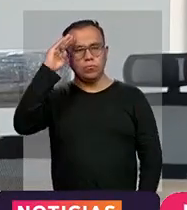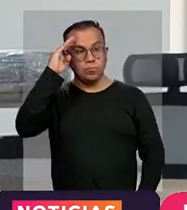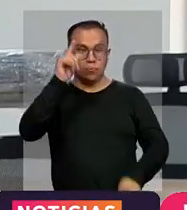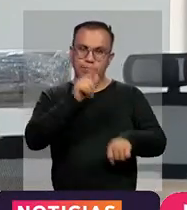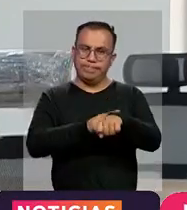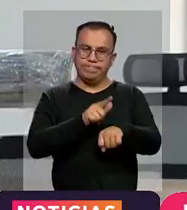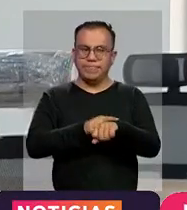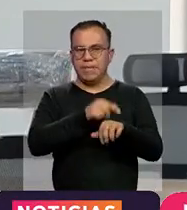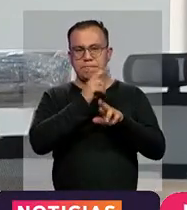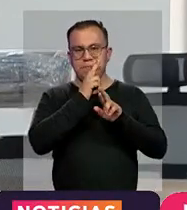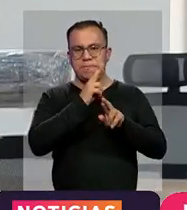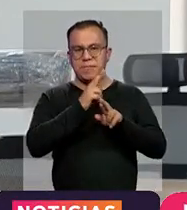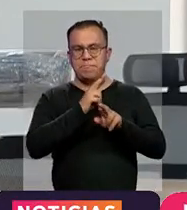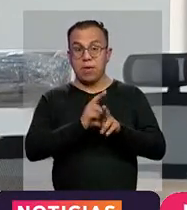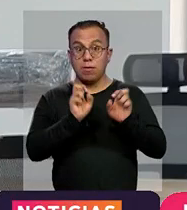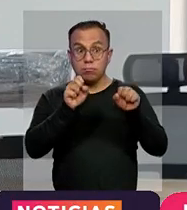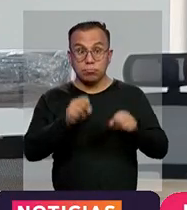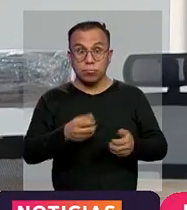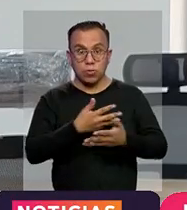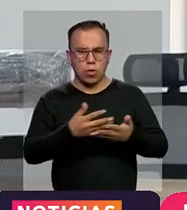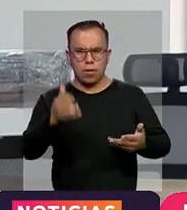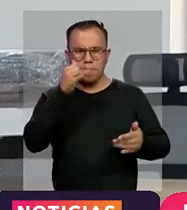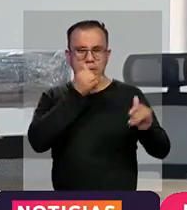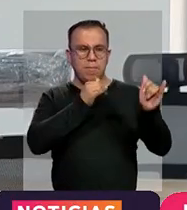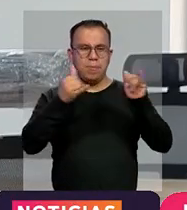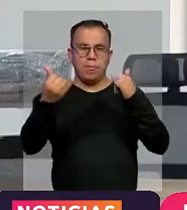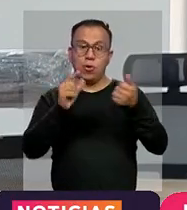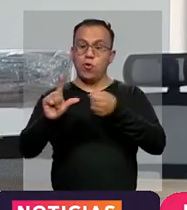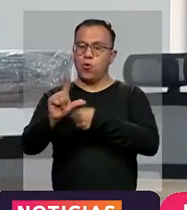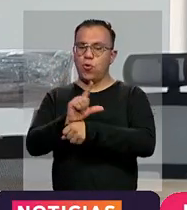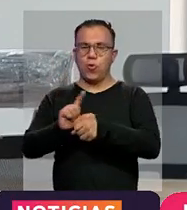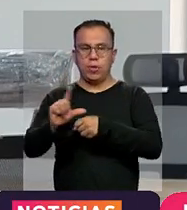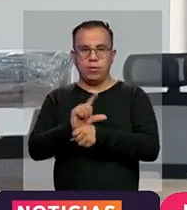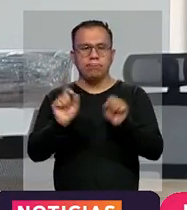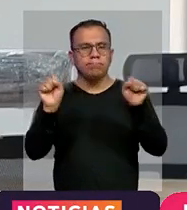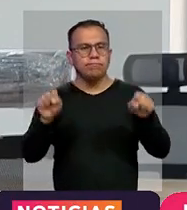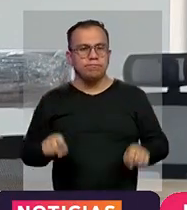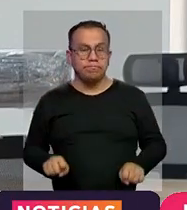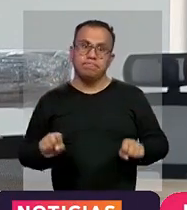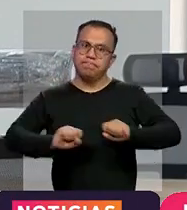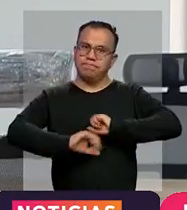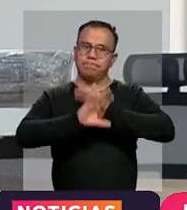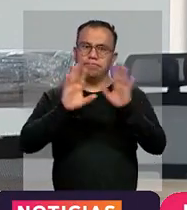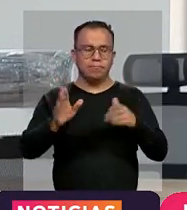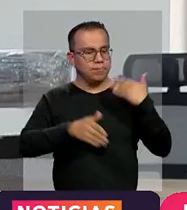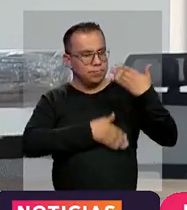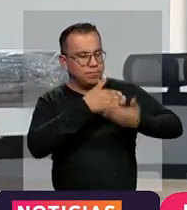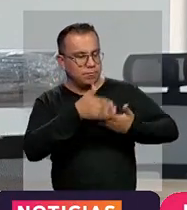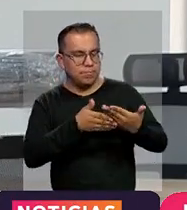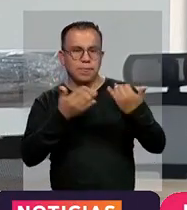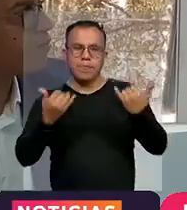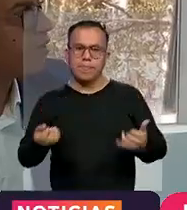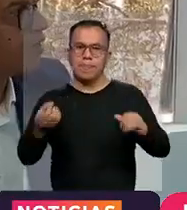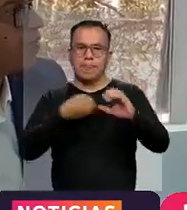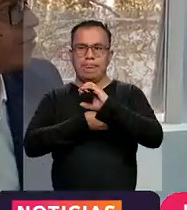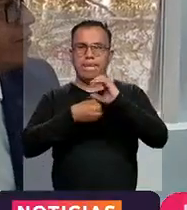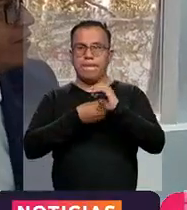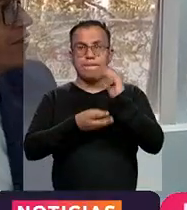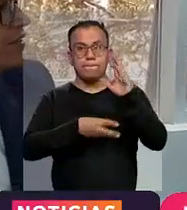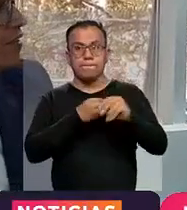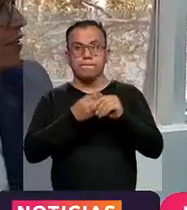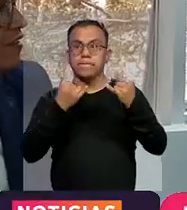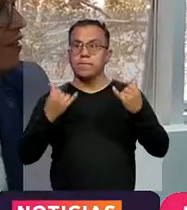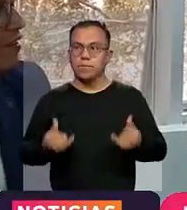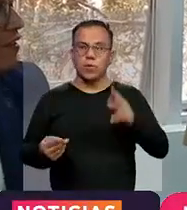tiempos de respuesta poder monitorear todas las cámaras del orden local a poder obviamente atender todos los requerimientos de los ciudadanos de igual